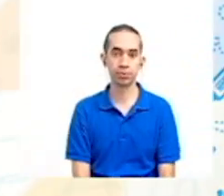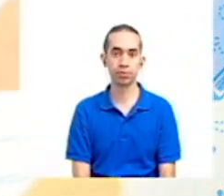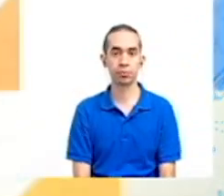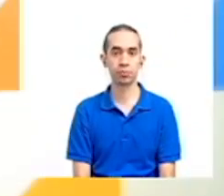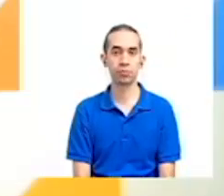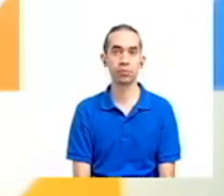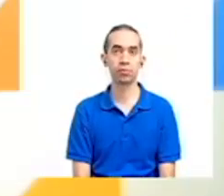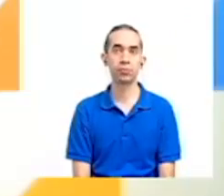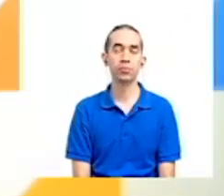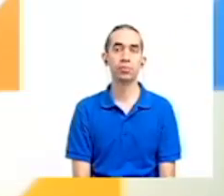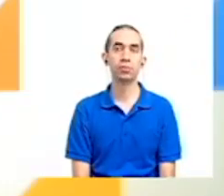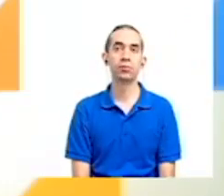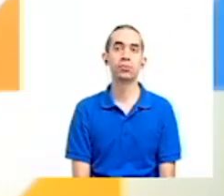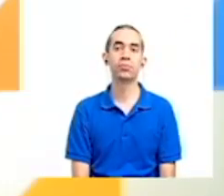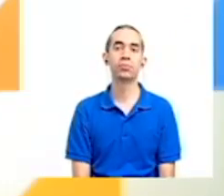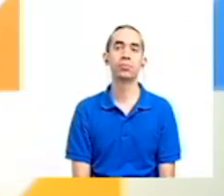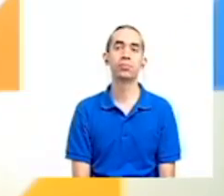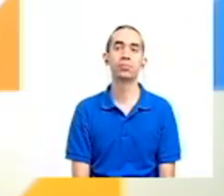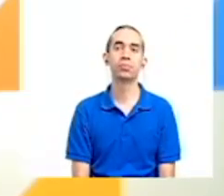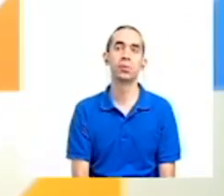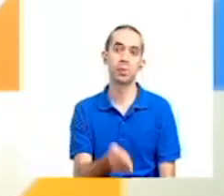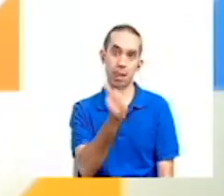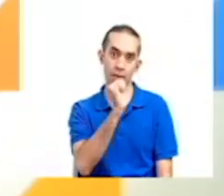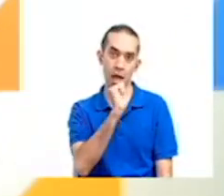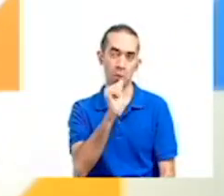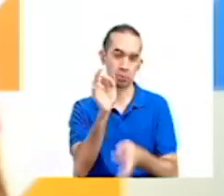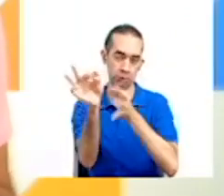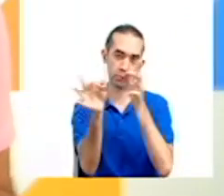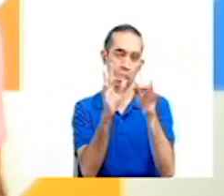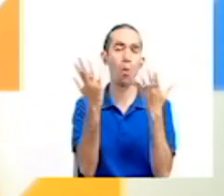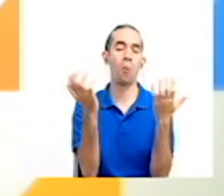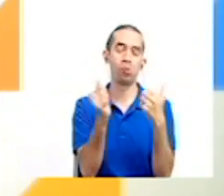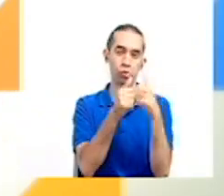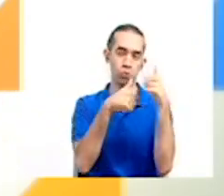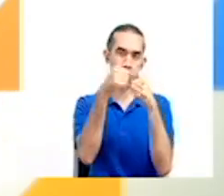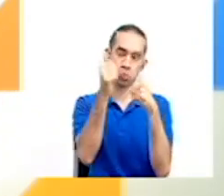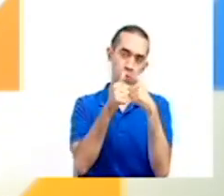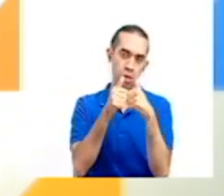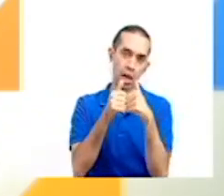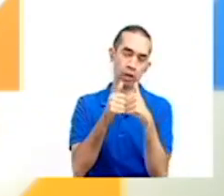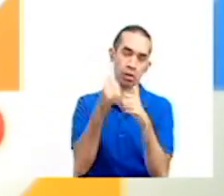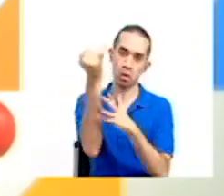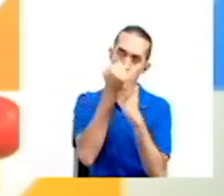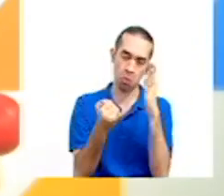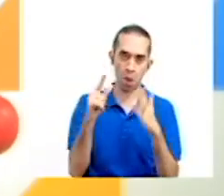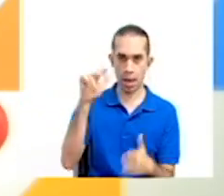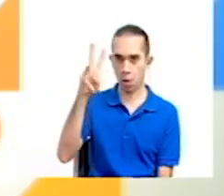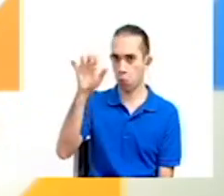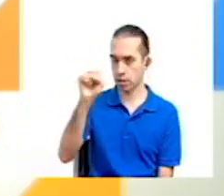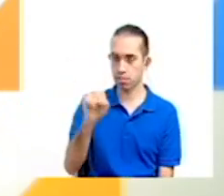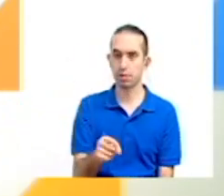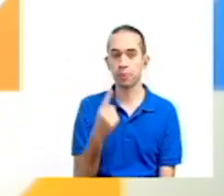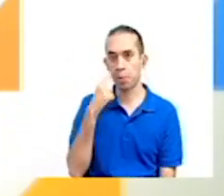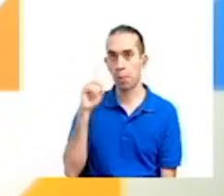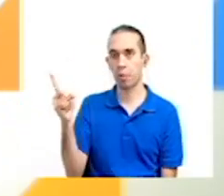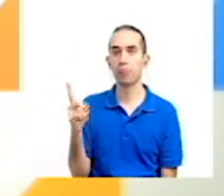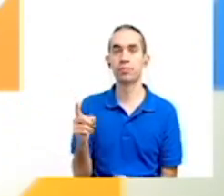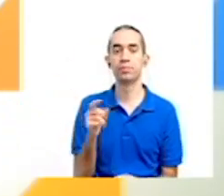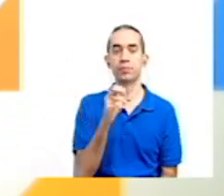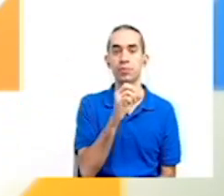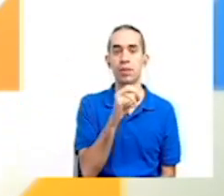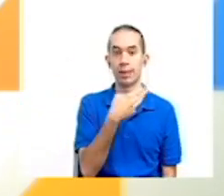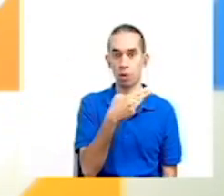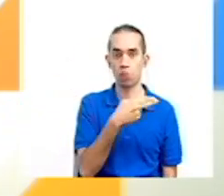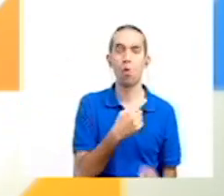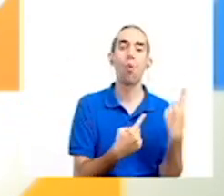vamos a ver en la molécula del agua un poco eso de las estructuras de Lewis. El hidrógeno es de la familia 1,